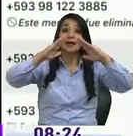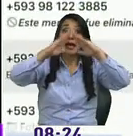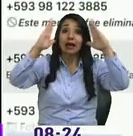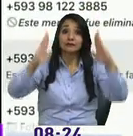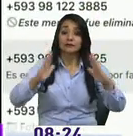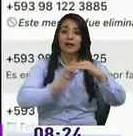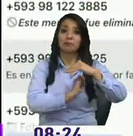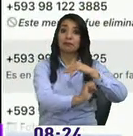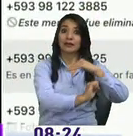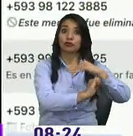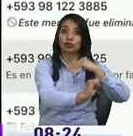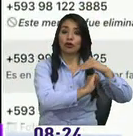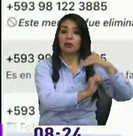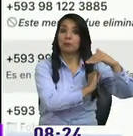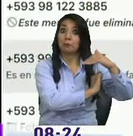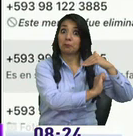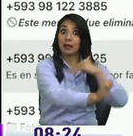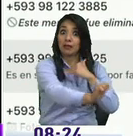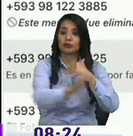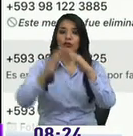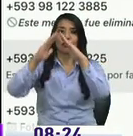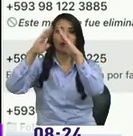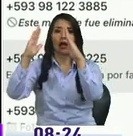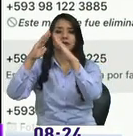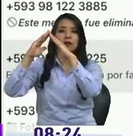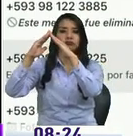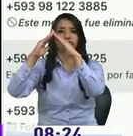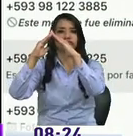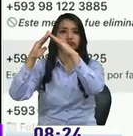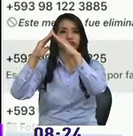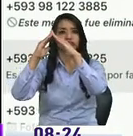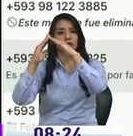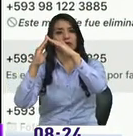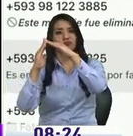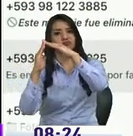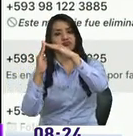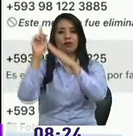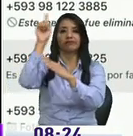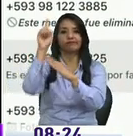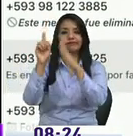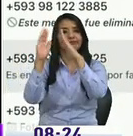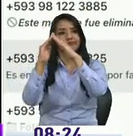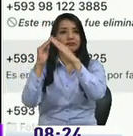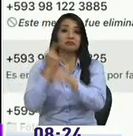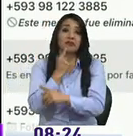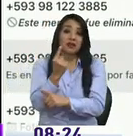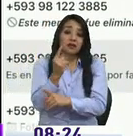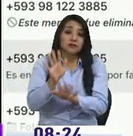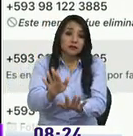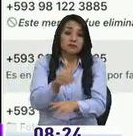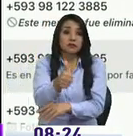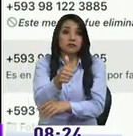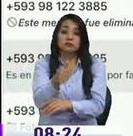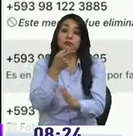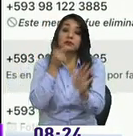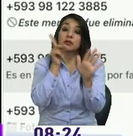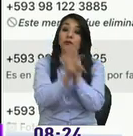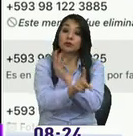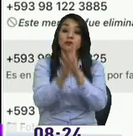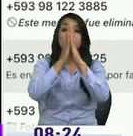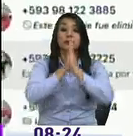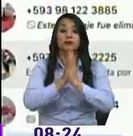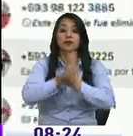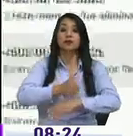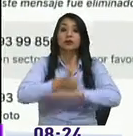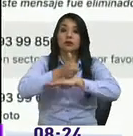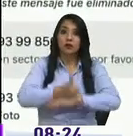lastimosamente, por la construcción del Metro de Quito, está provocando que se estén hundiendo las casas, así que hacen un llamado a las autoridades